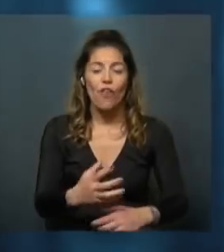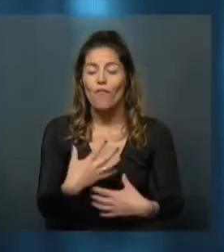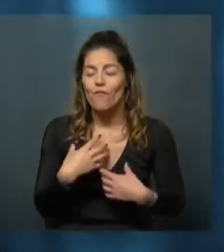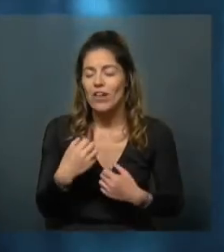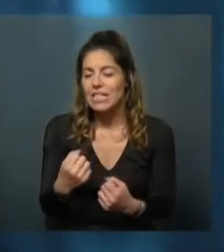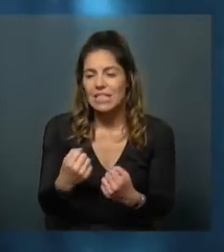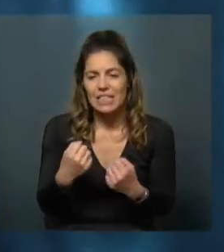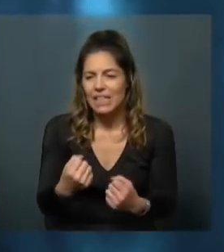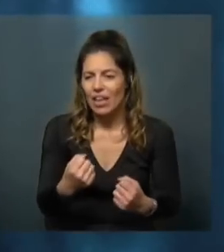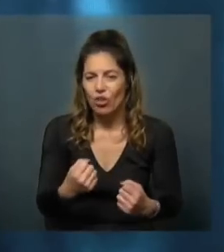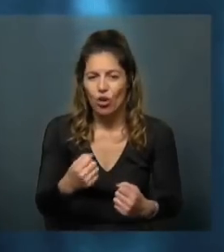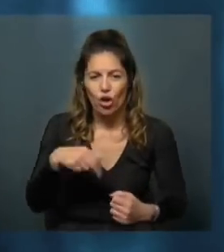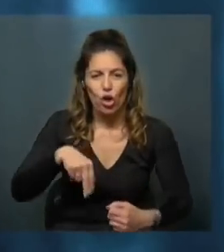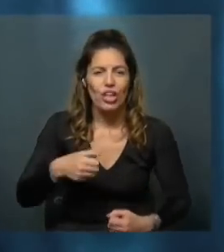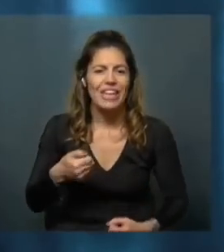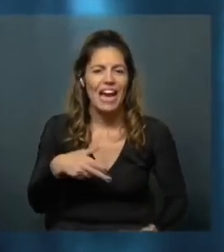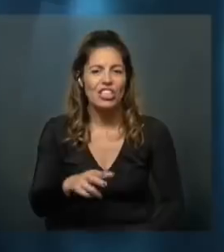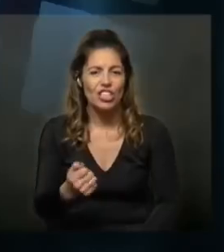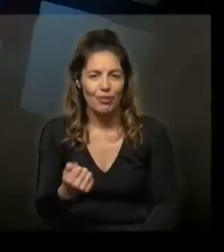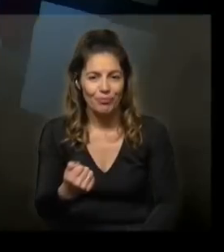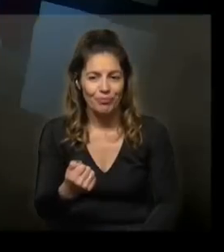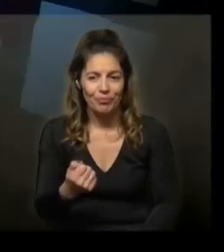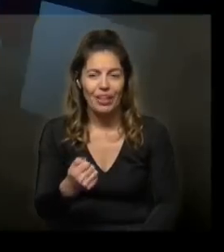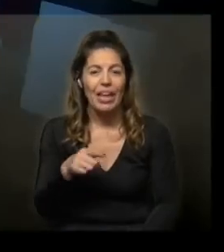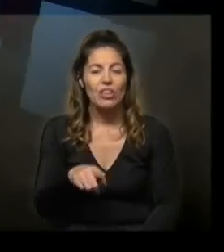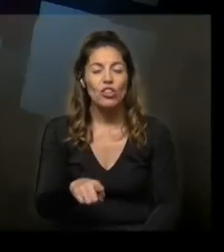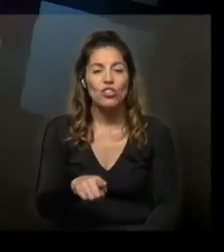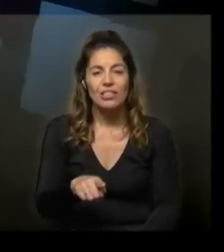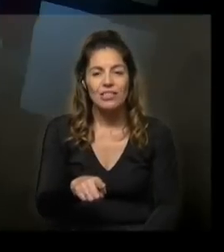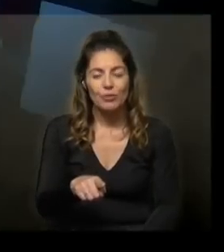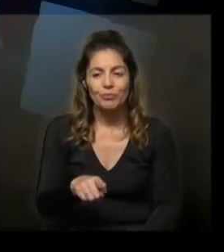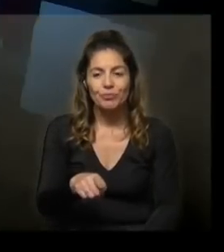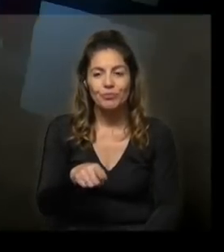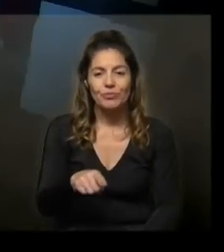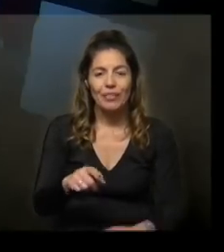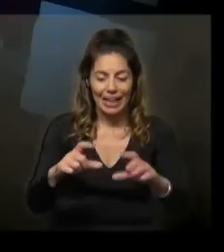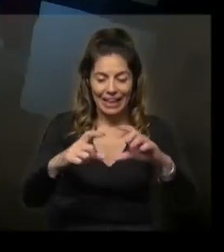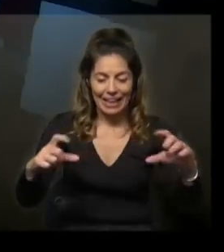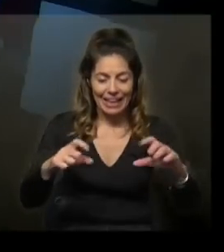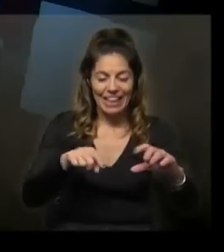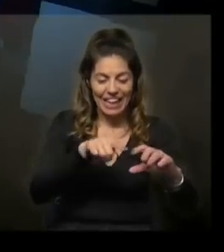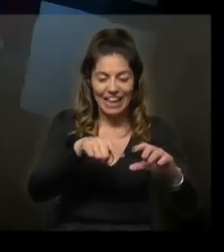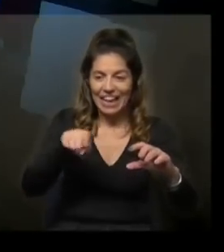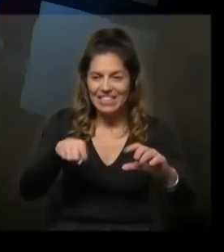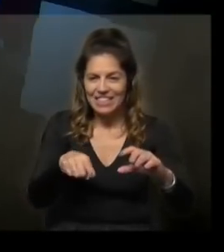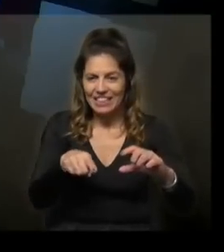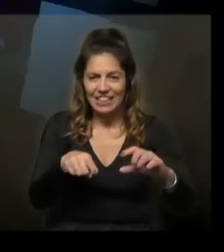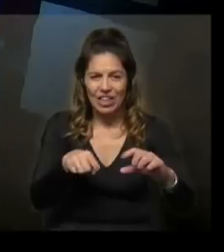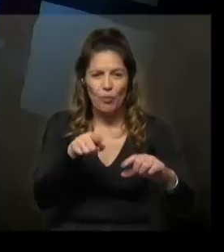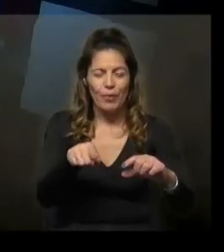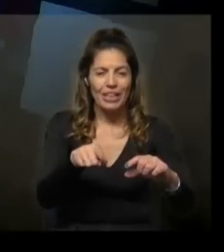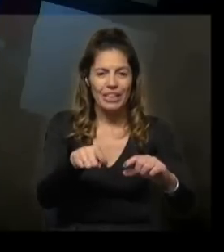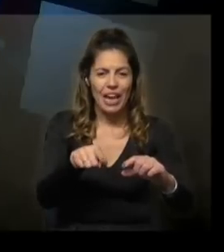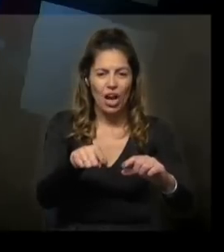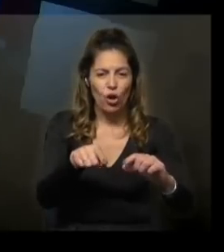fascinado con Nacha y escribí en él porque claro el café venía con un programa con la letra de